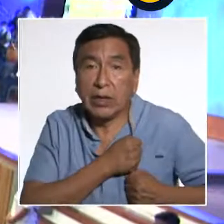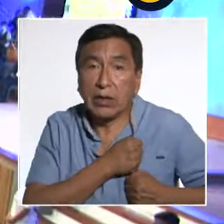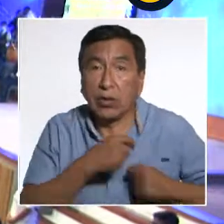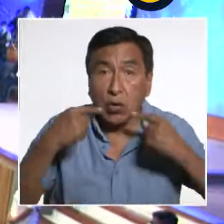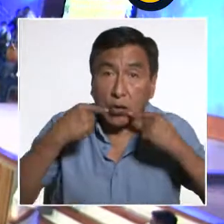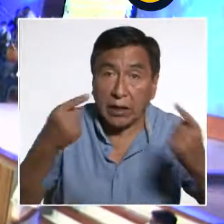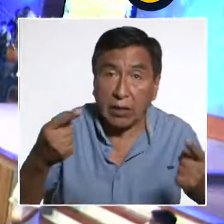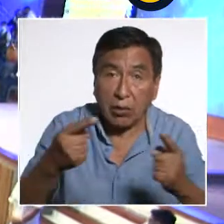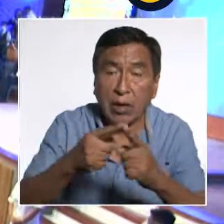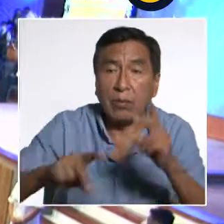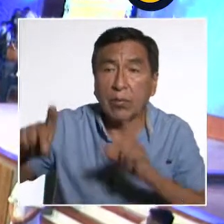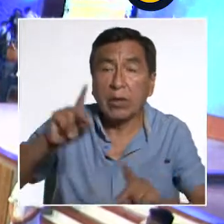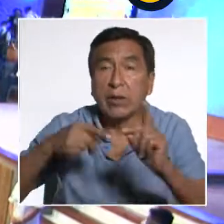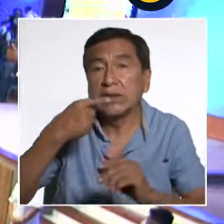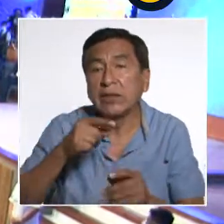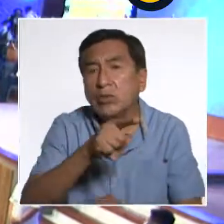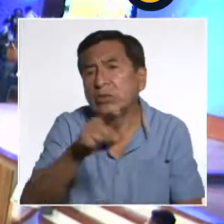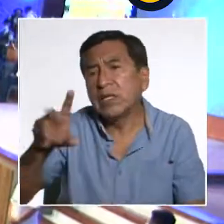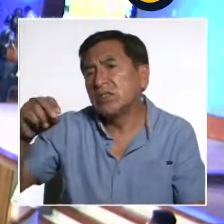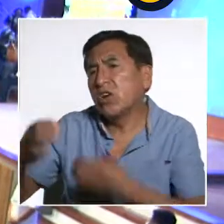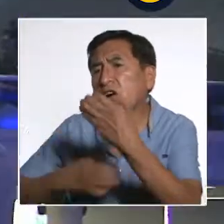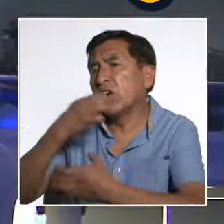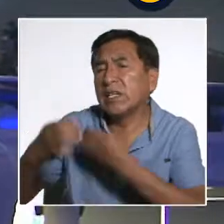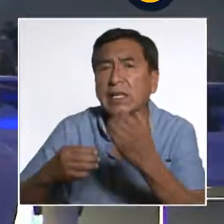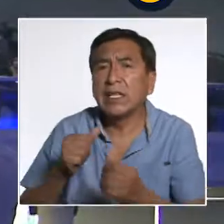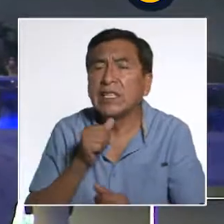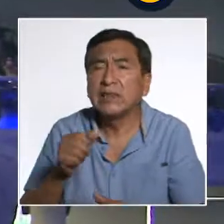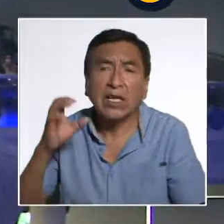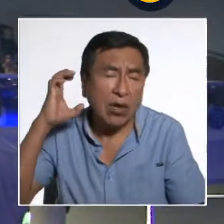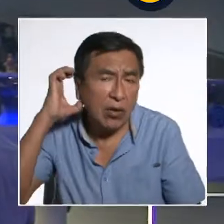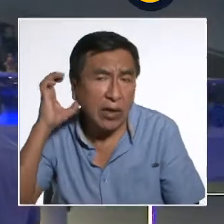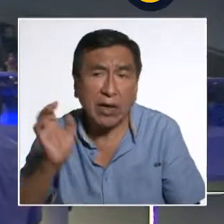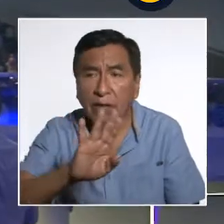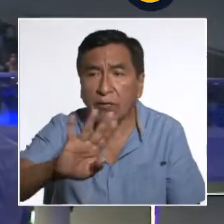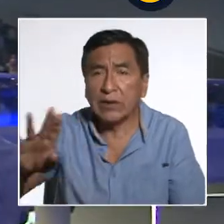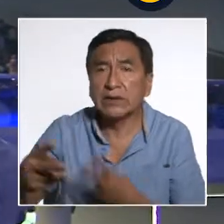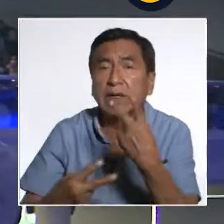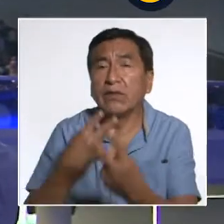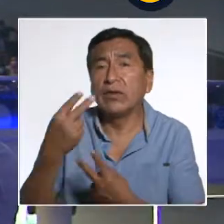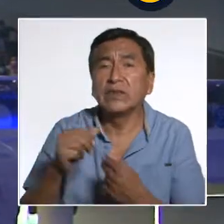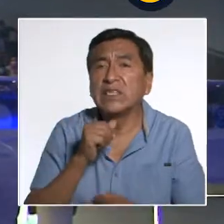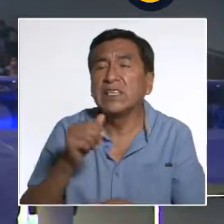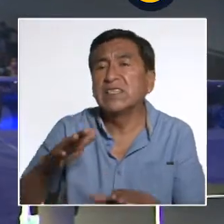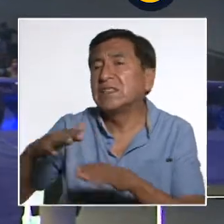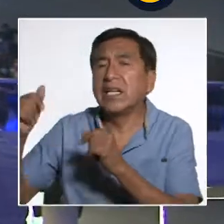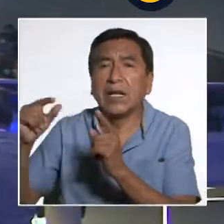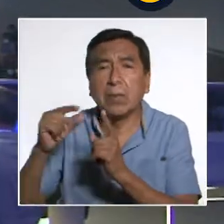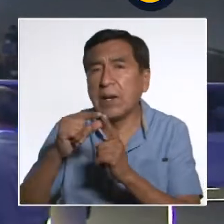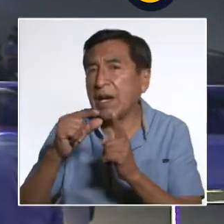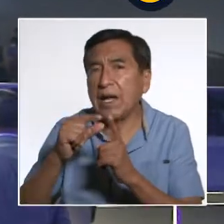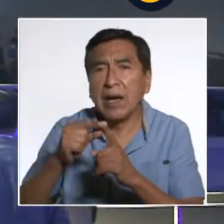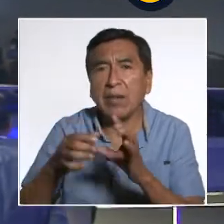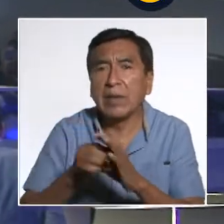diciendo: vosotros no gritaréis, ni se oirá vuestra voz, ni saldrá palabra